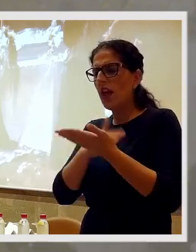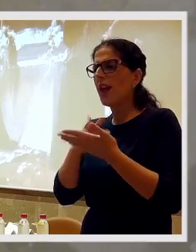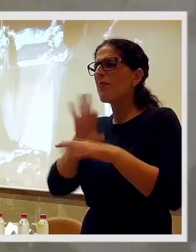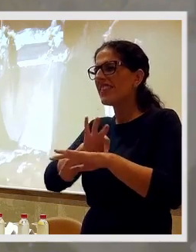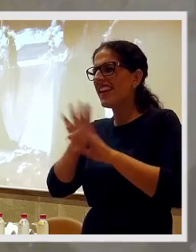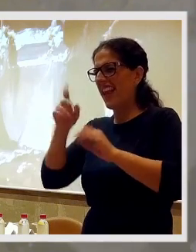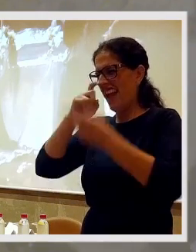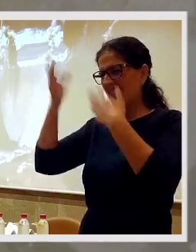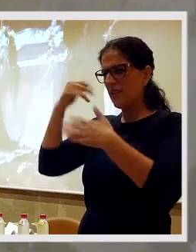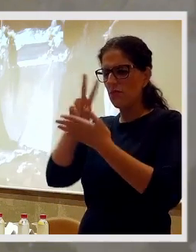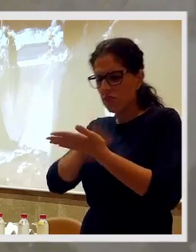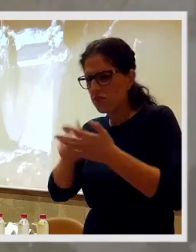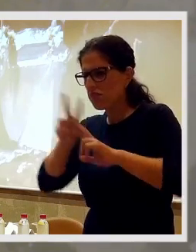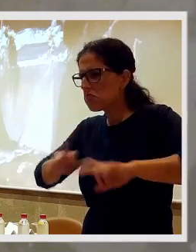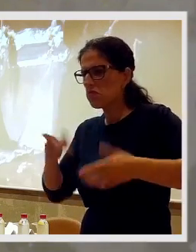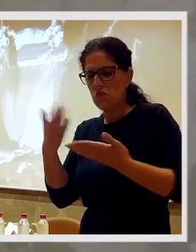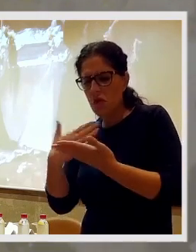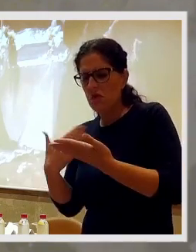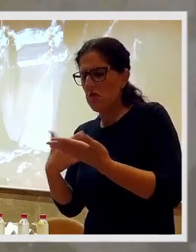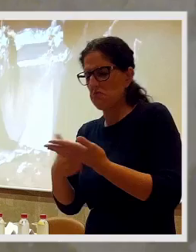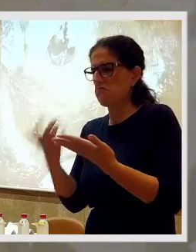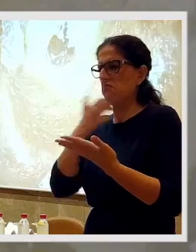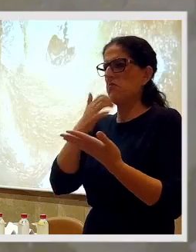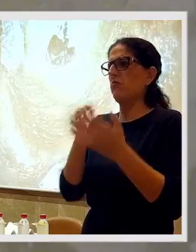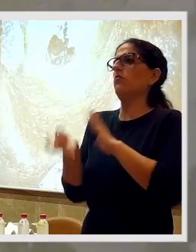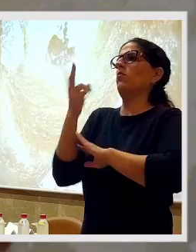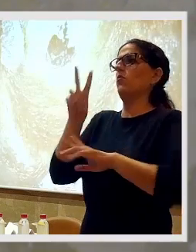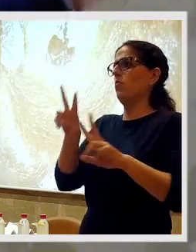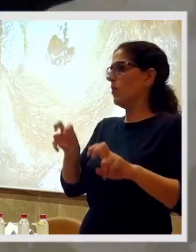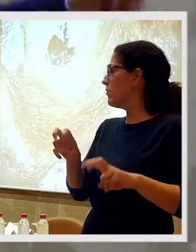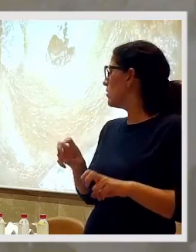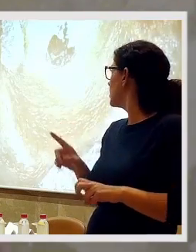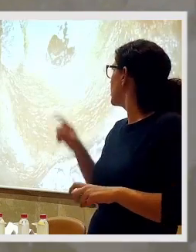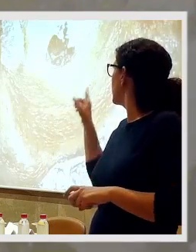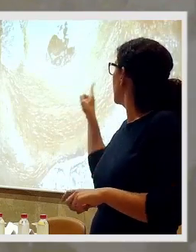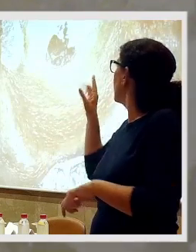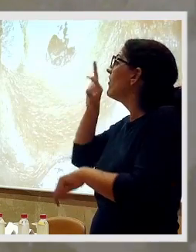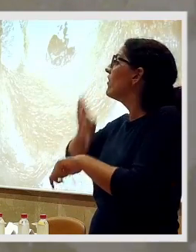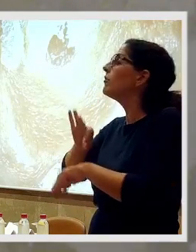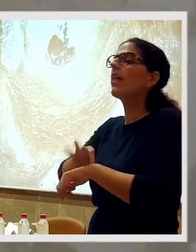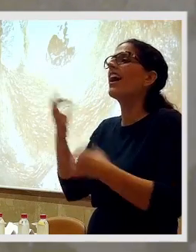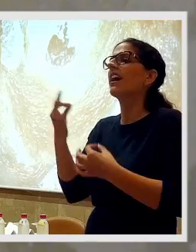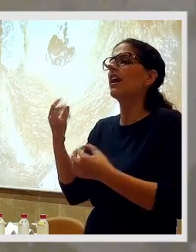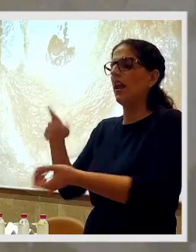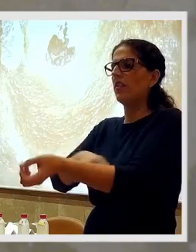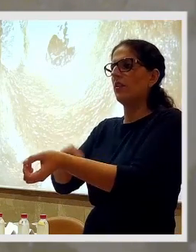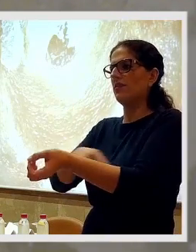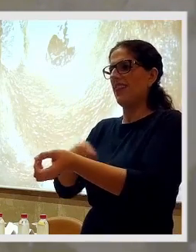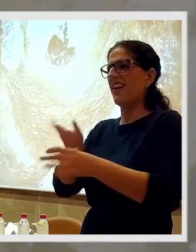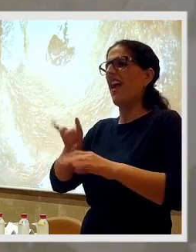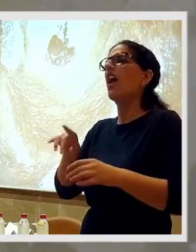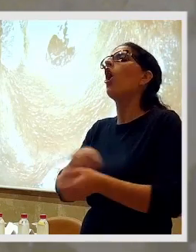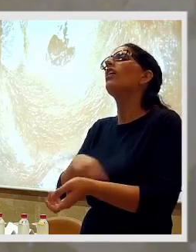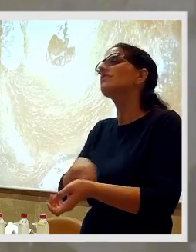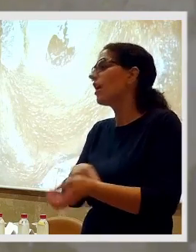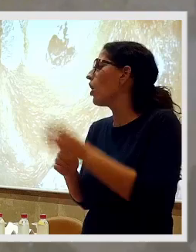medicina de hace 200, 300, 500 años o 1000 años, que es esta, es la arterioesclerosis y